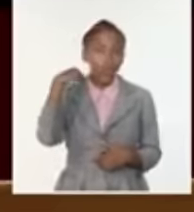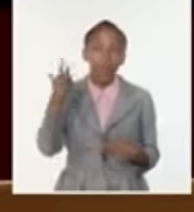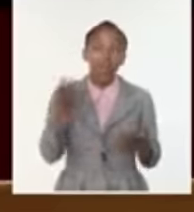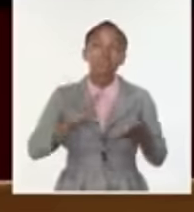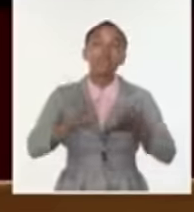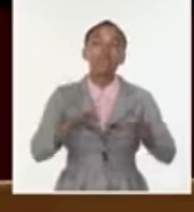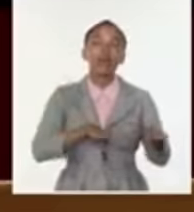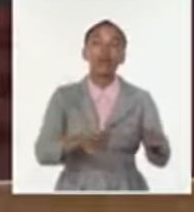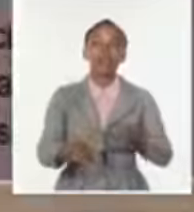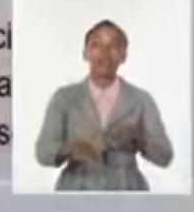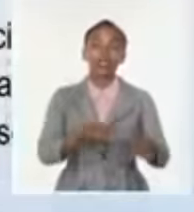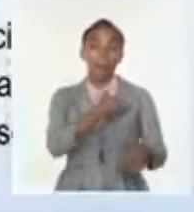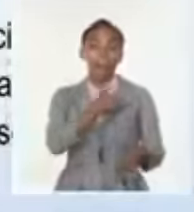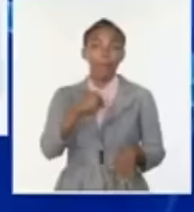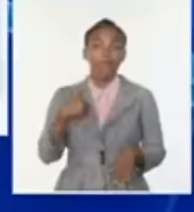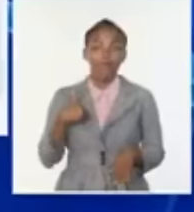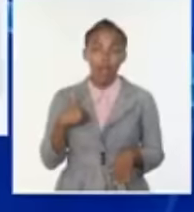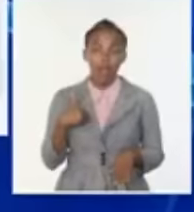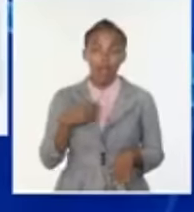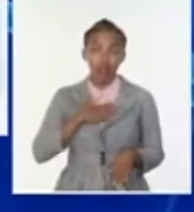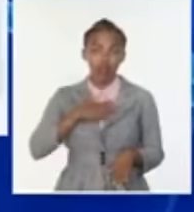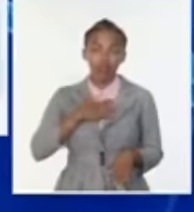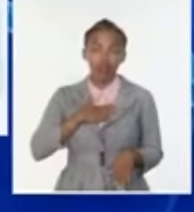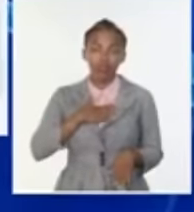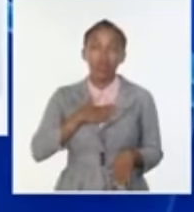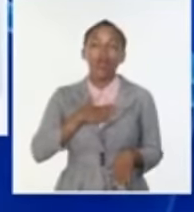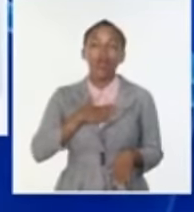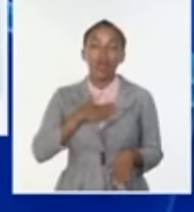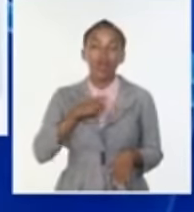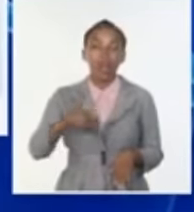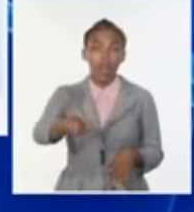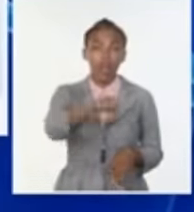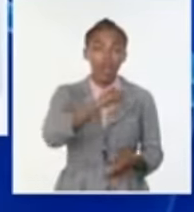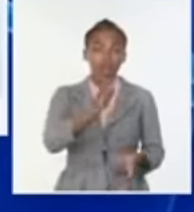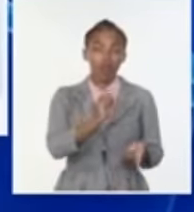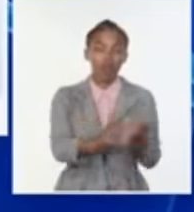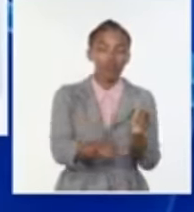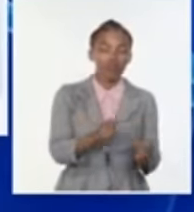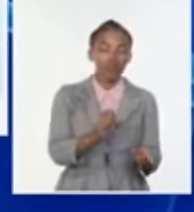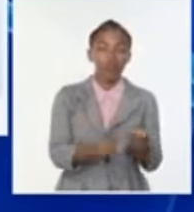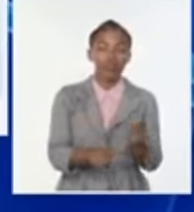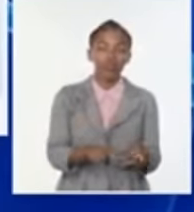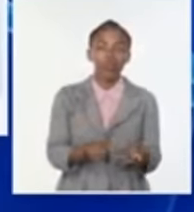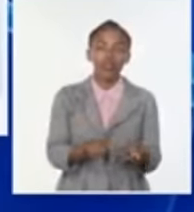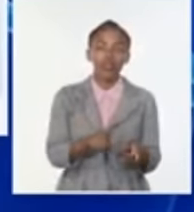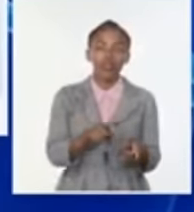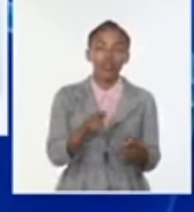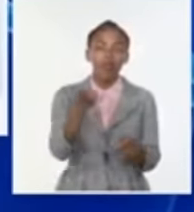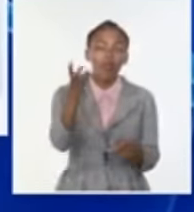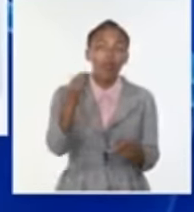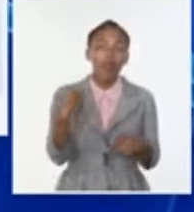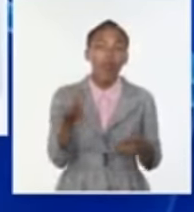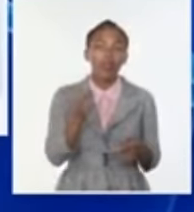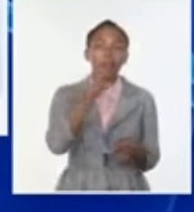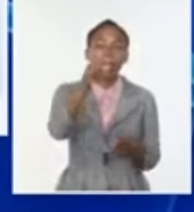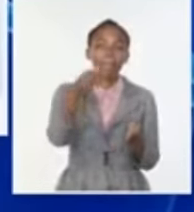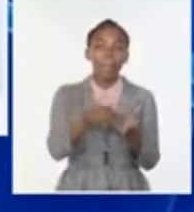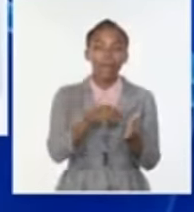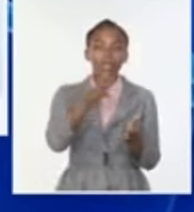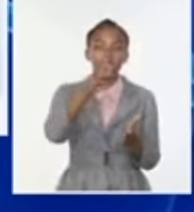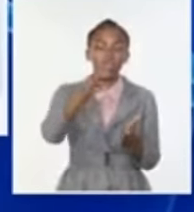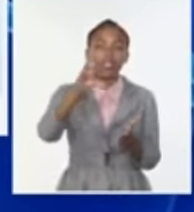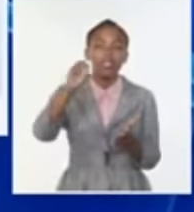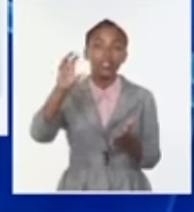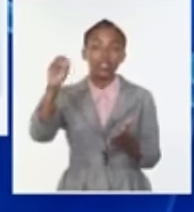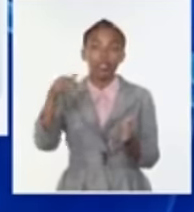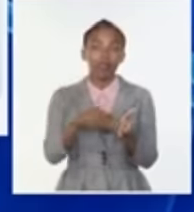no estatales realizaron importaciones por valor de 1.300 millones de dólares.